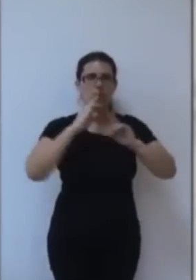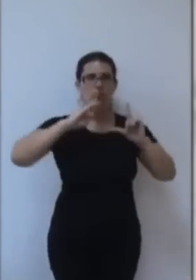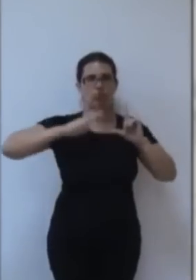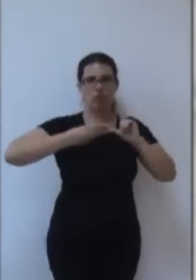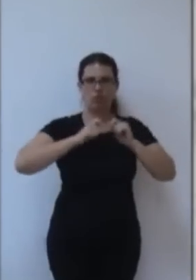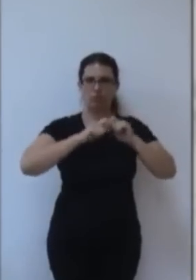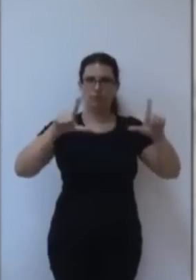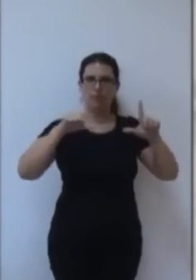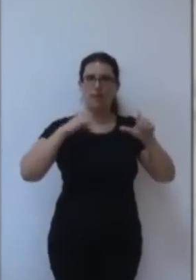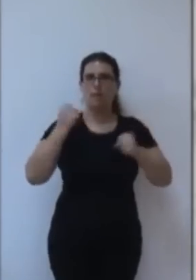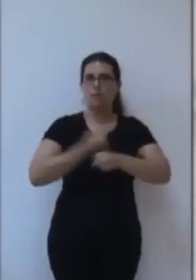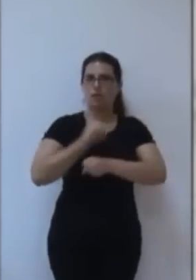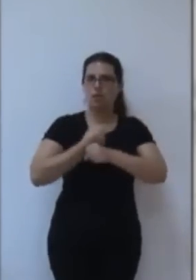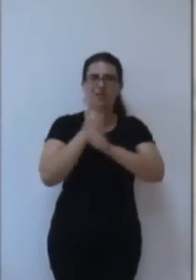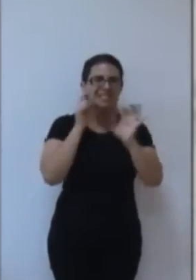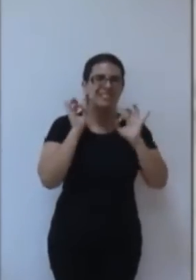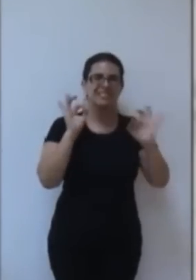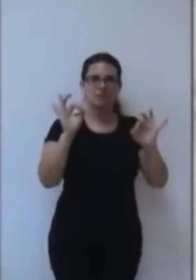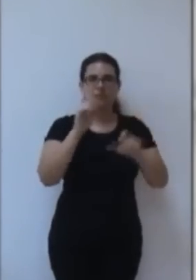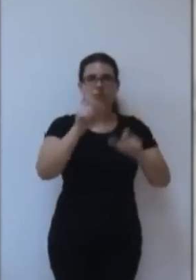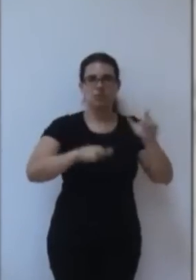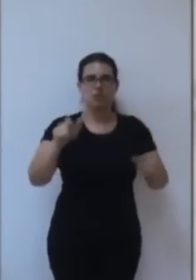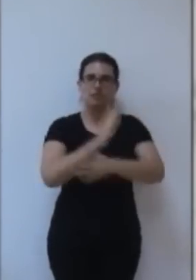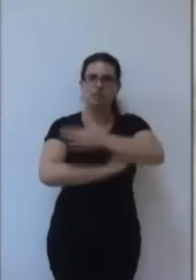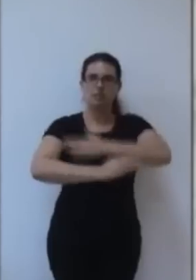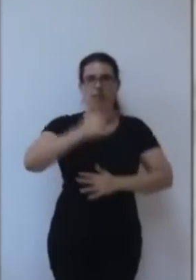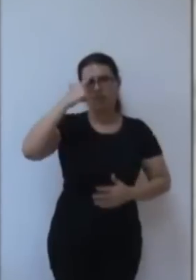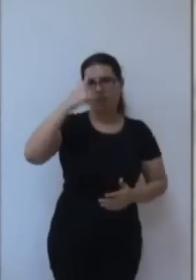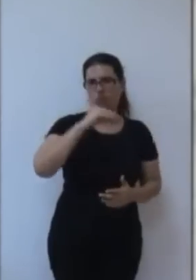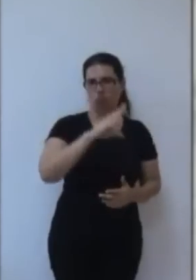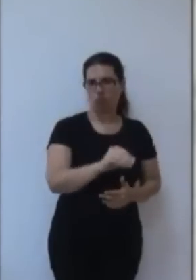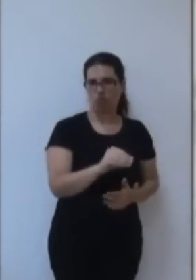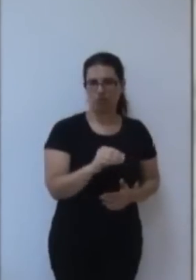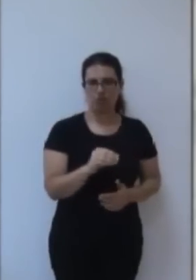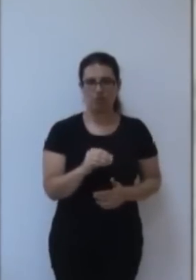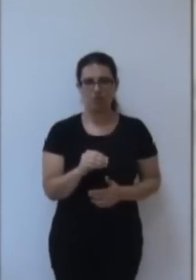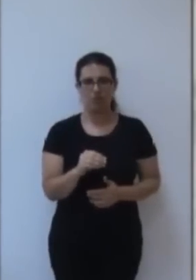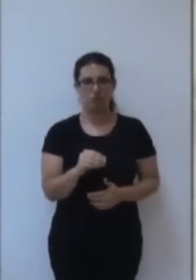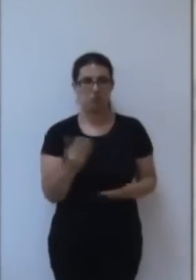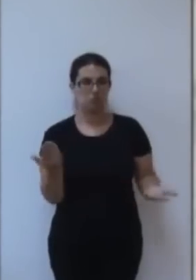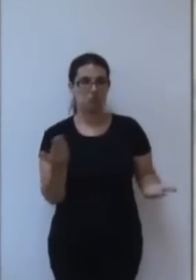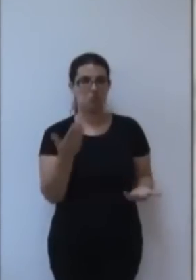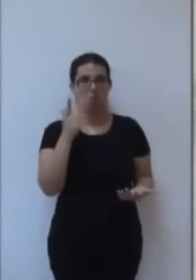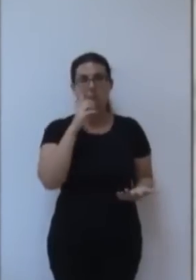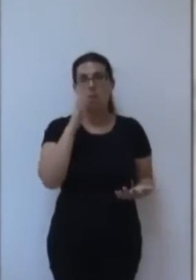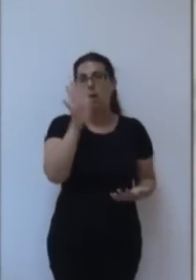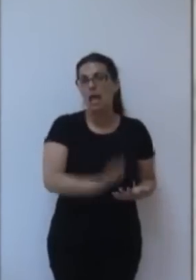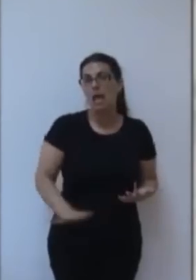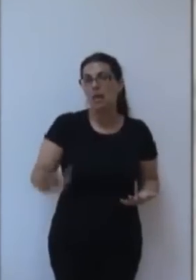empleo específico para personas con discapacidad intelectual. A priori no parece que sea